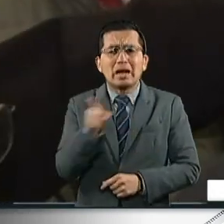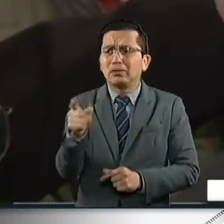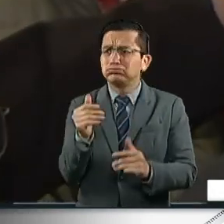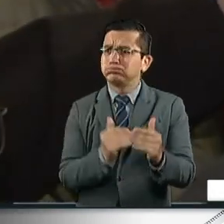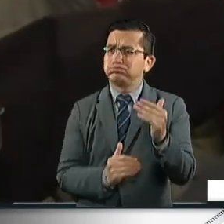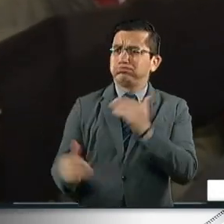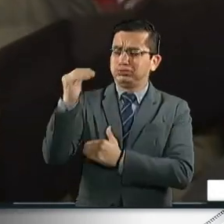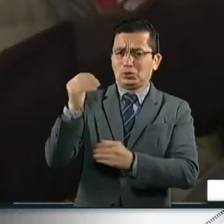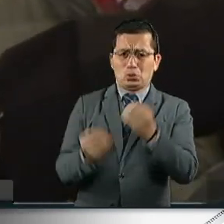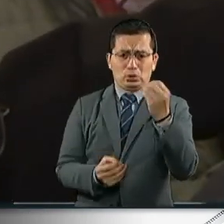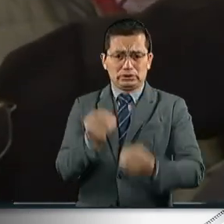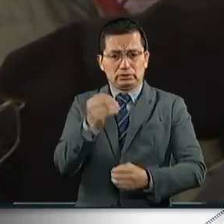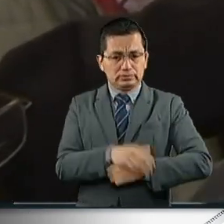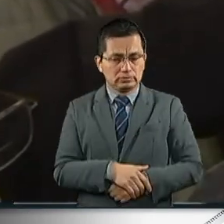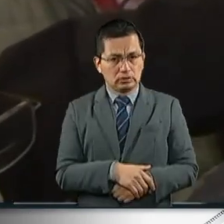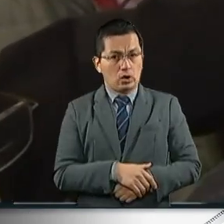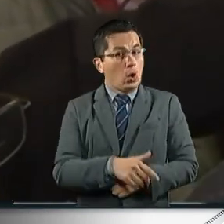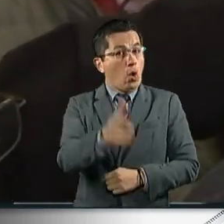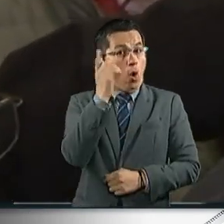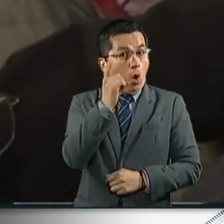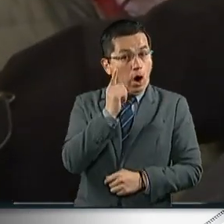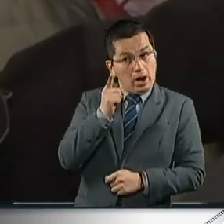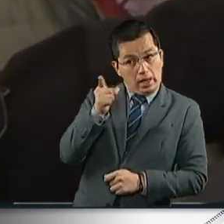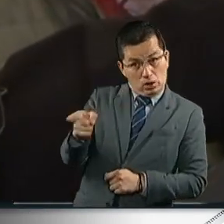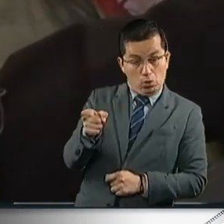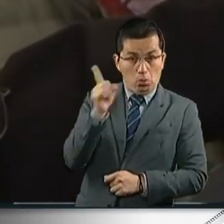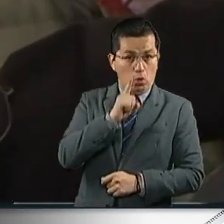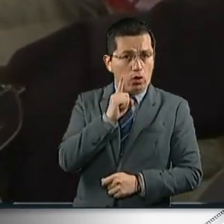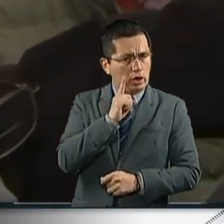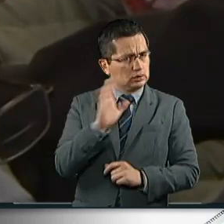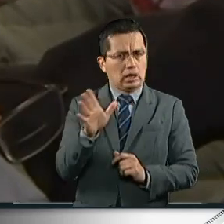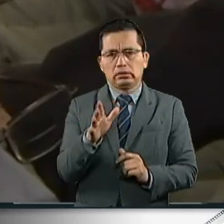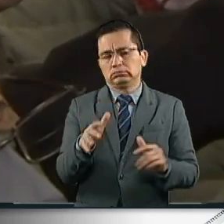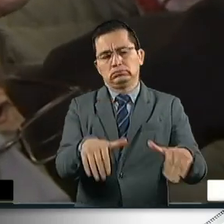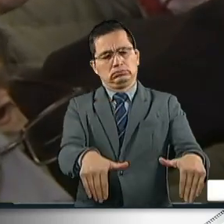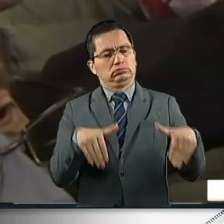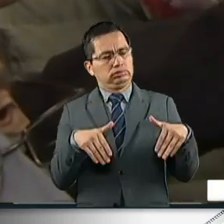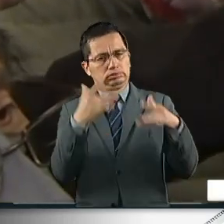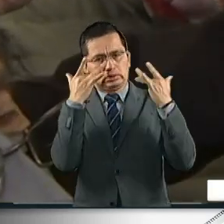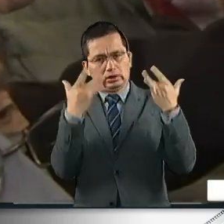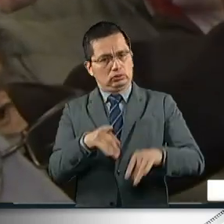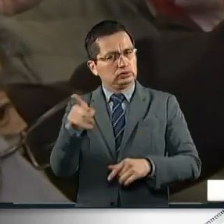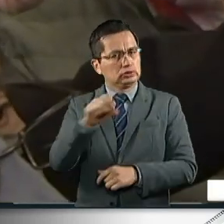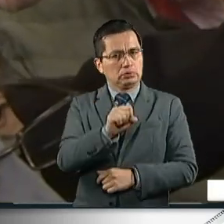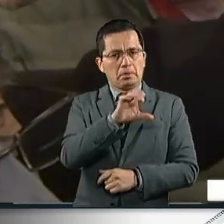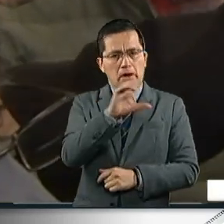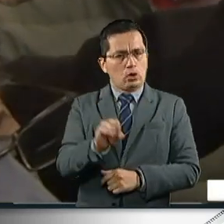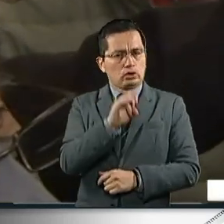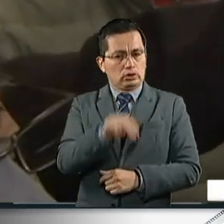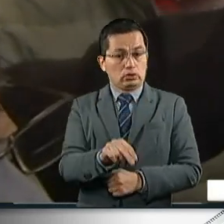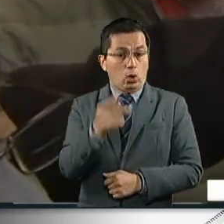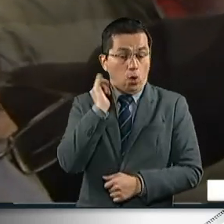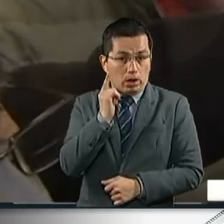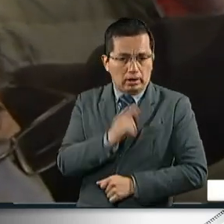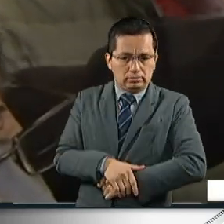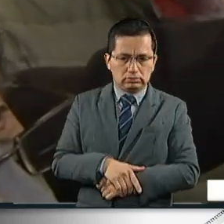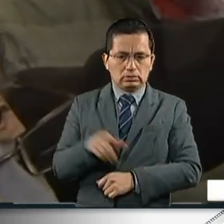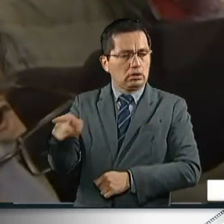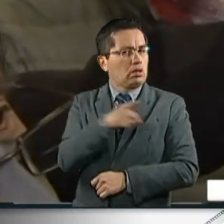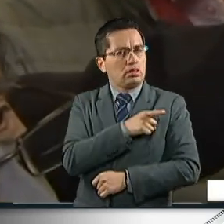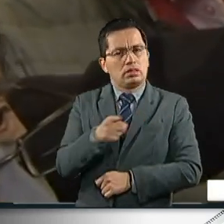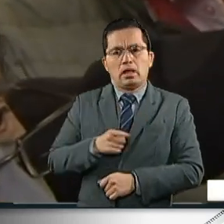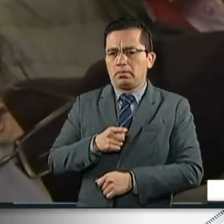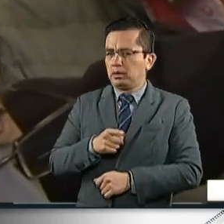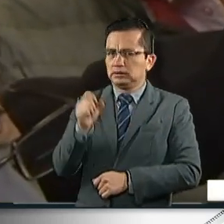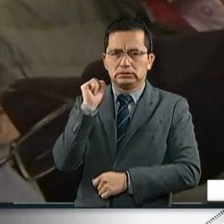Yo espero que se retire Yasmín Esquivel de de la suprema corte sí de patitas